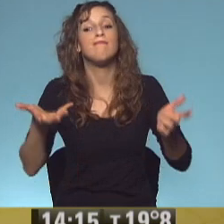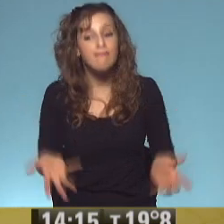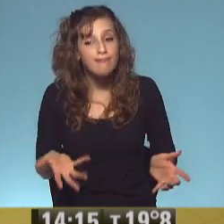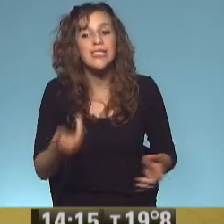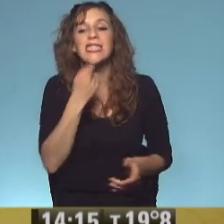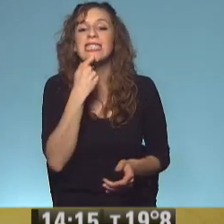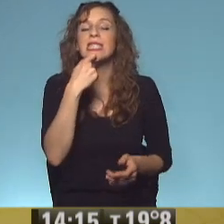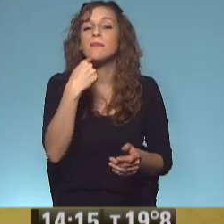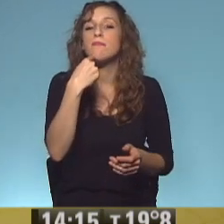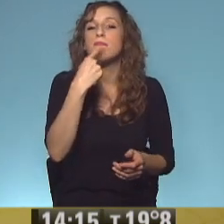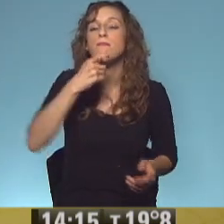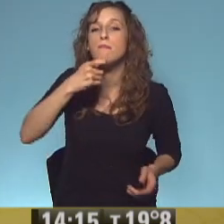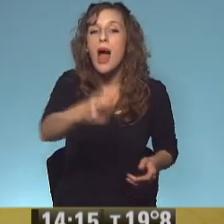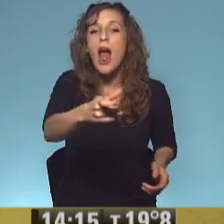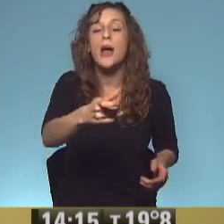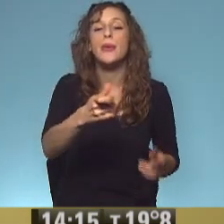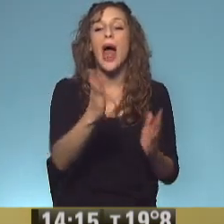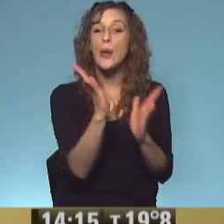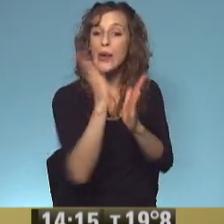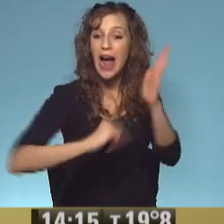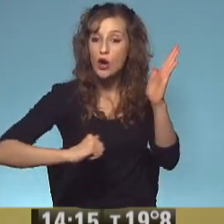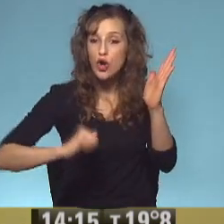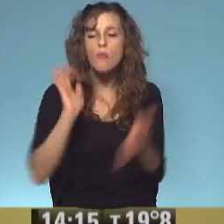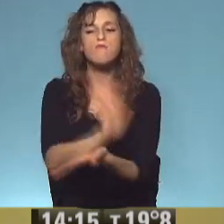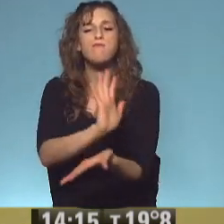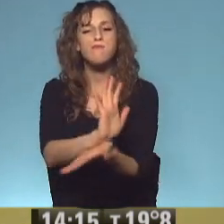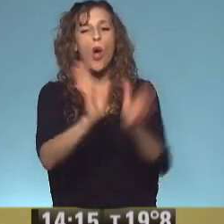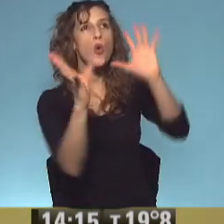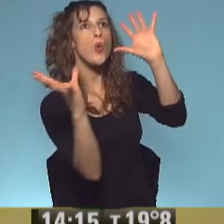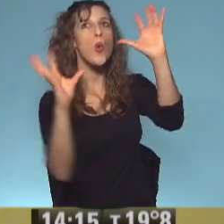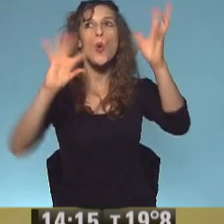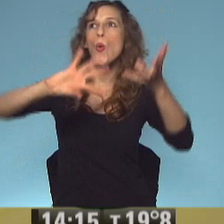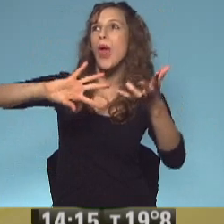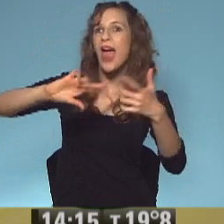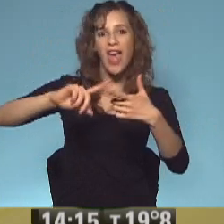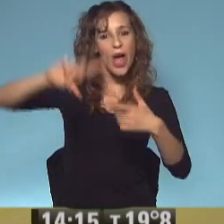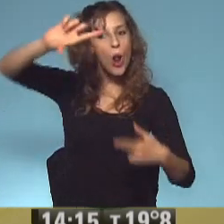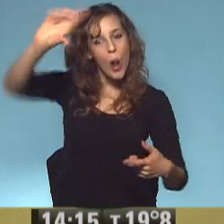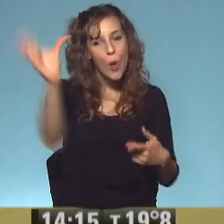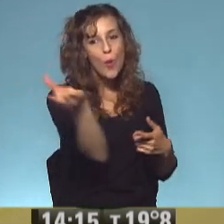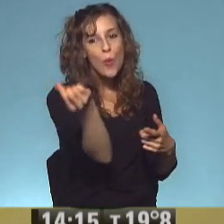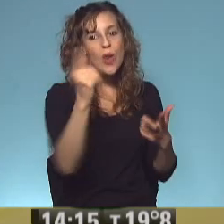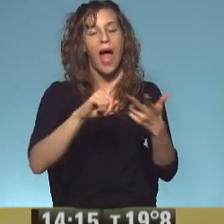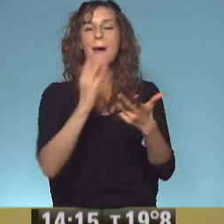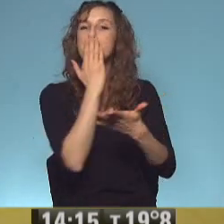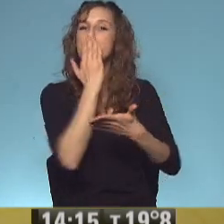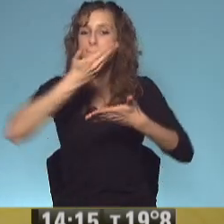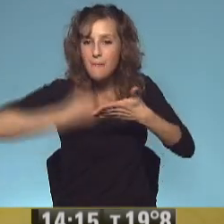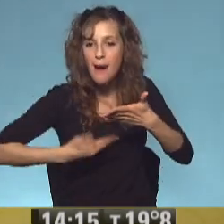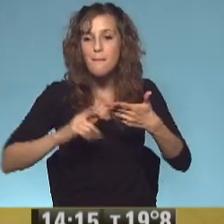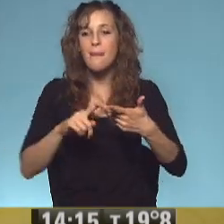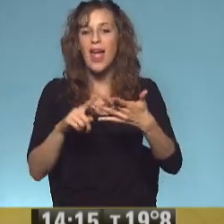palabras blancas? Nube. Algodón. Luna. Papel.